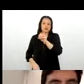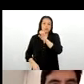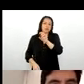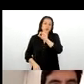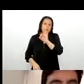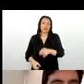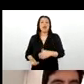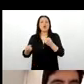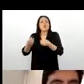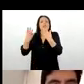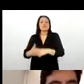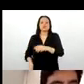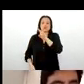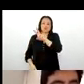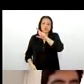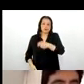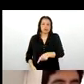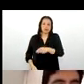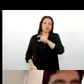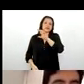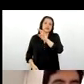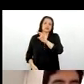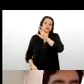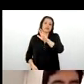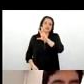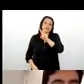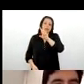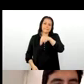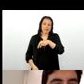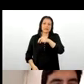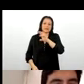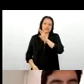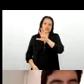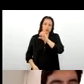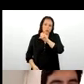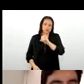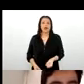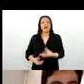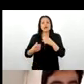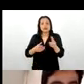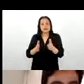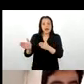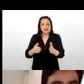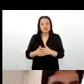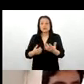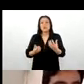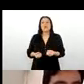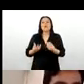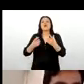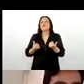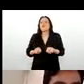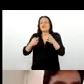.736.650. Esas visitas llegaron a 50 áreas naturales protegidas.